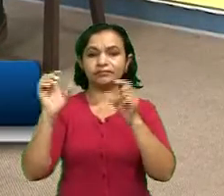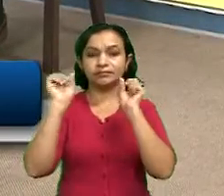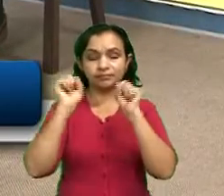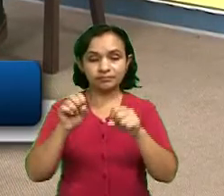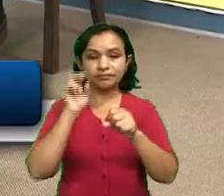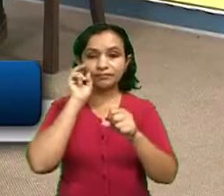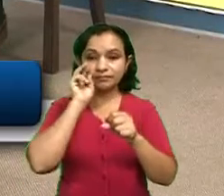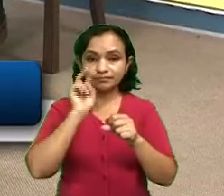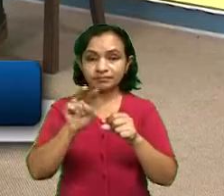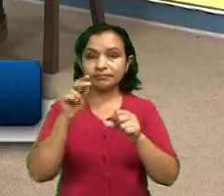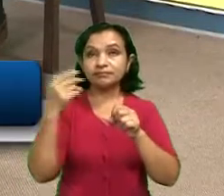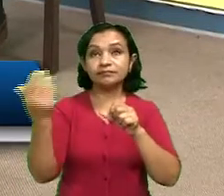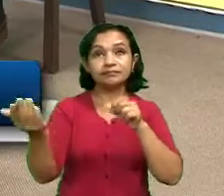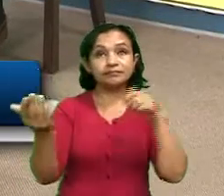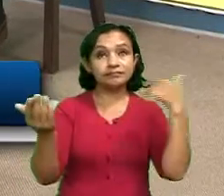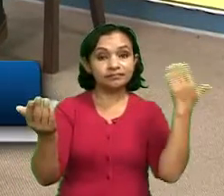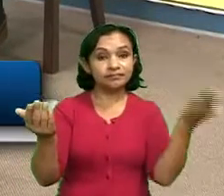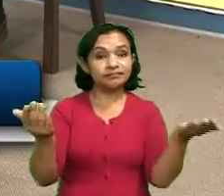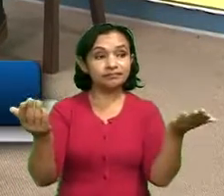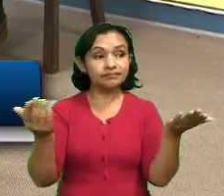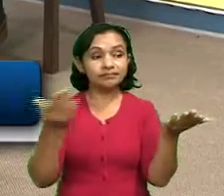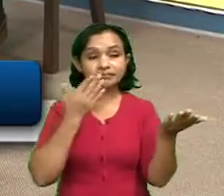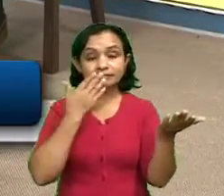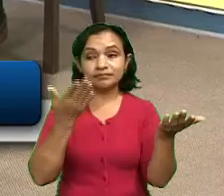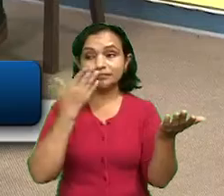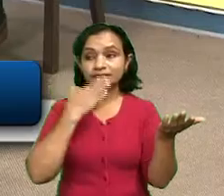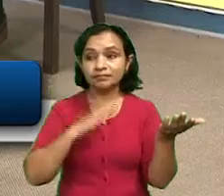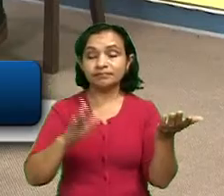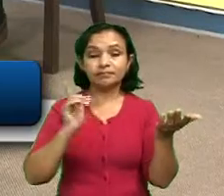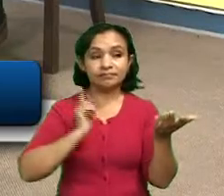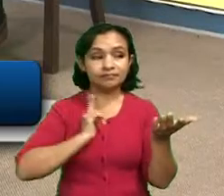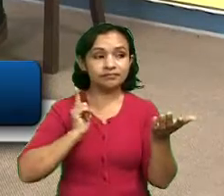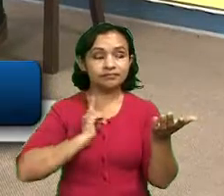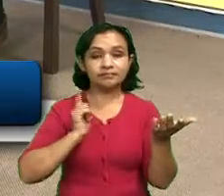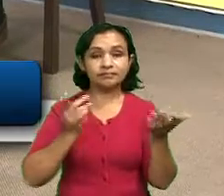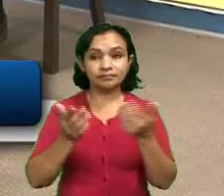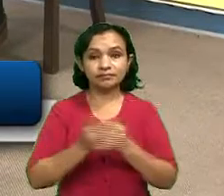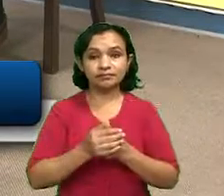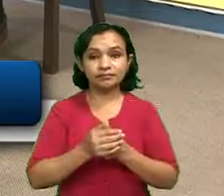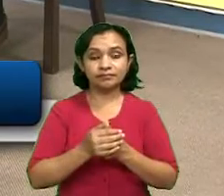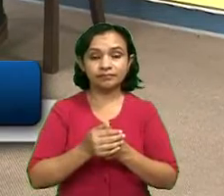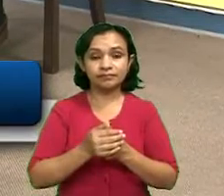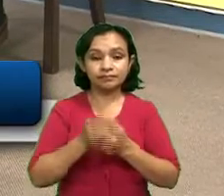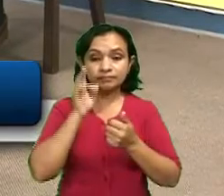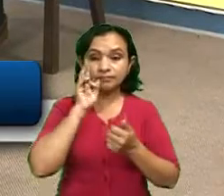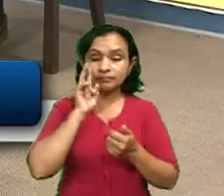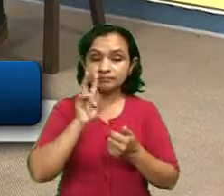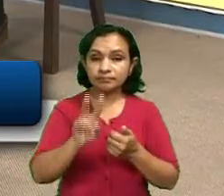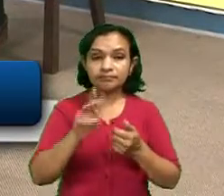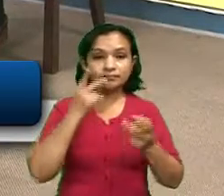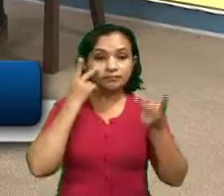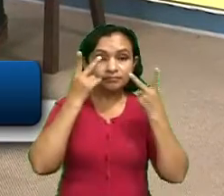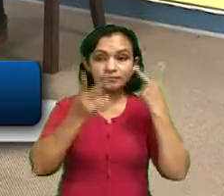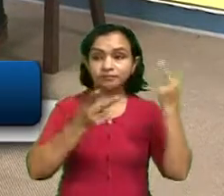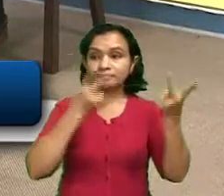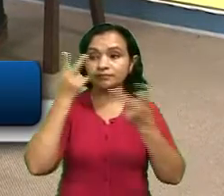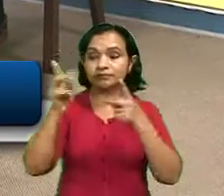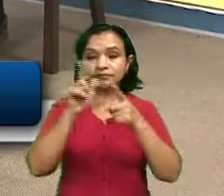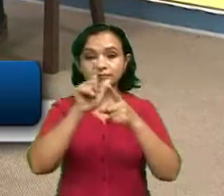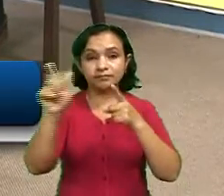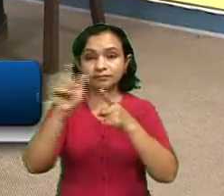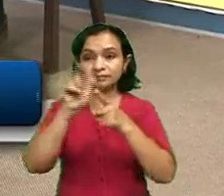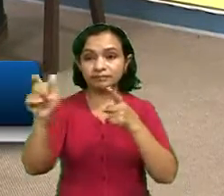podemos identificar cuál es un producto que está alterado, que no es el original. Eso ustedes lo identifican en la visita que hacen mensual. Así es.